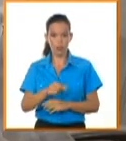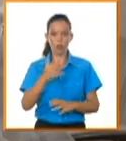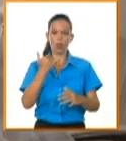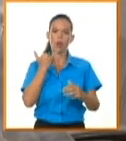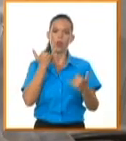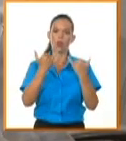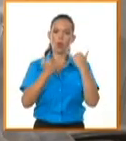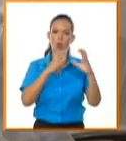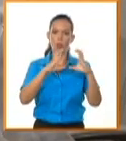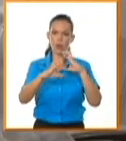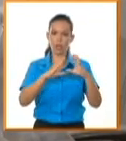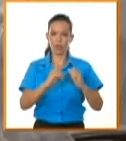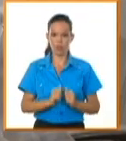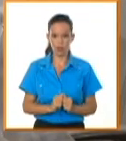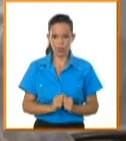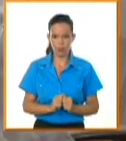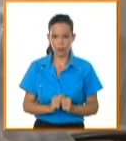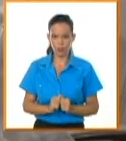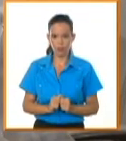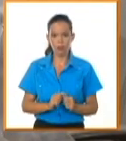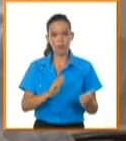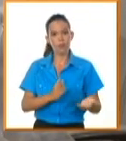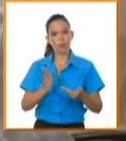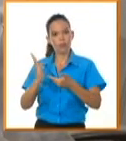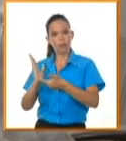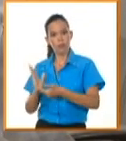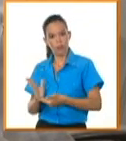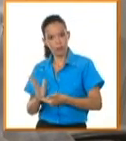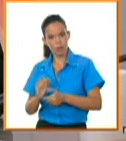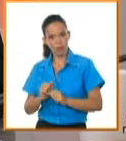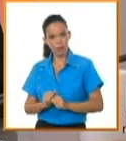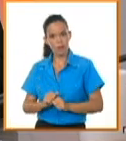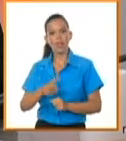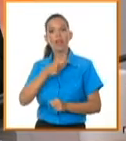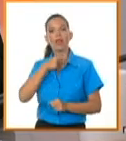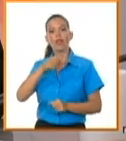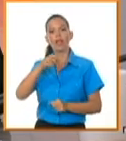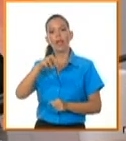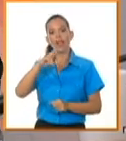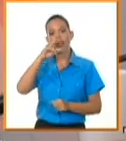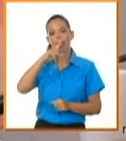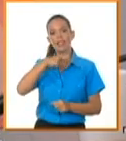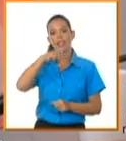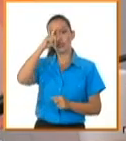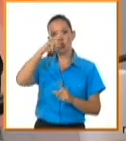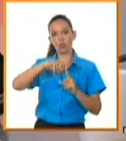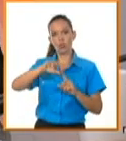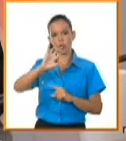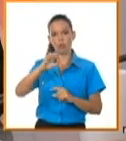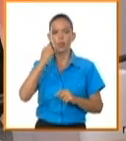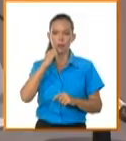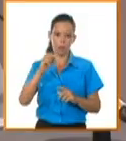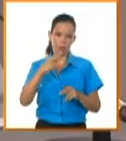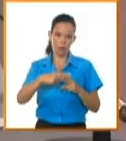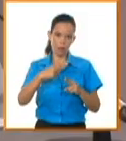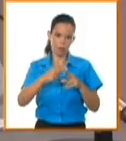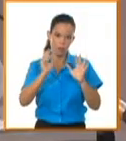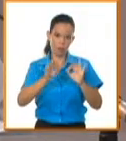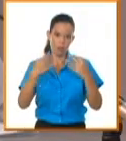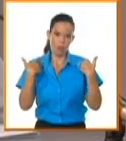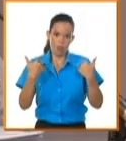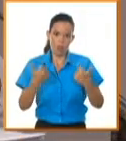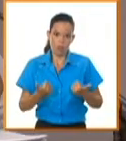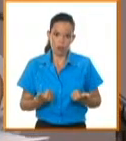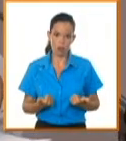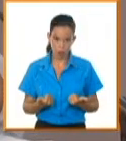Álvarez director general de operaciones y sistemas de pago del Banco Central de Cuba y el compañero Alexis Trujillo morejón